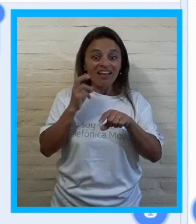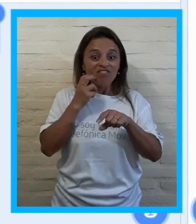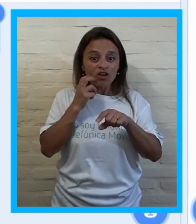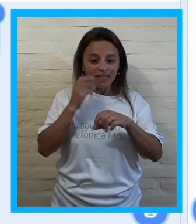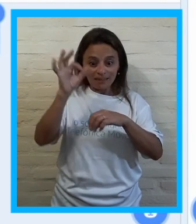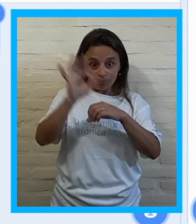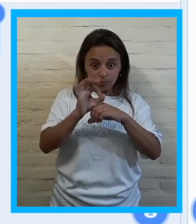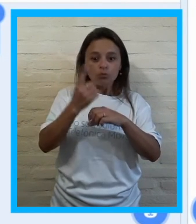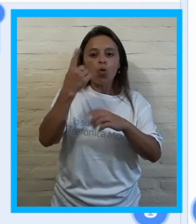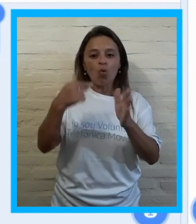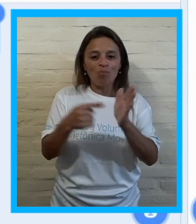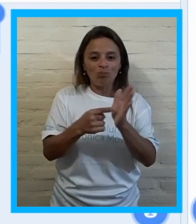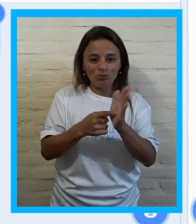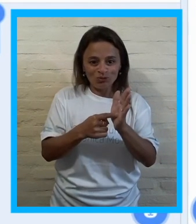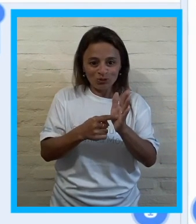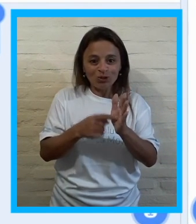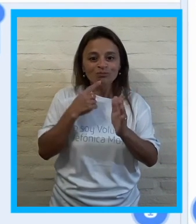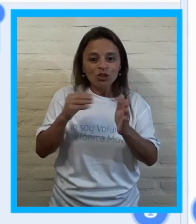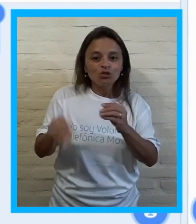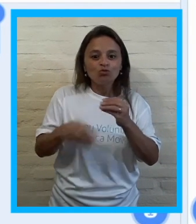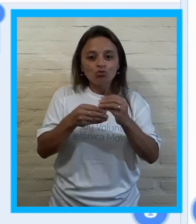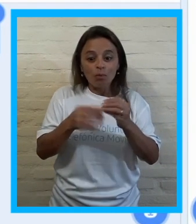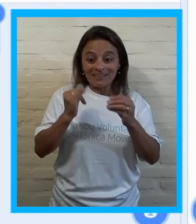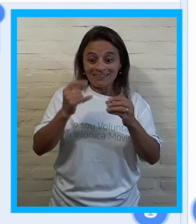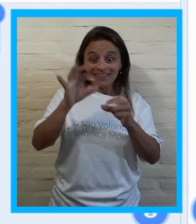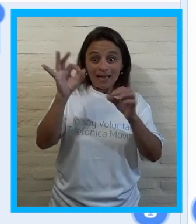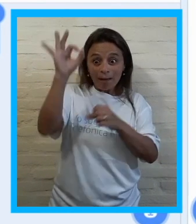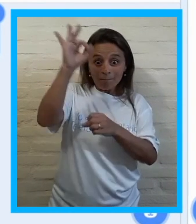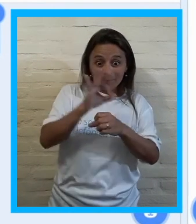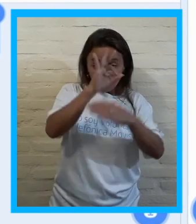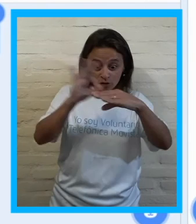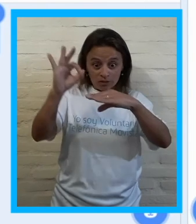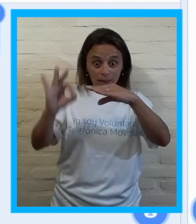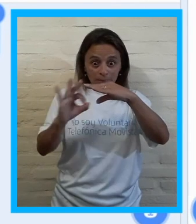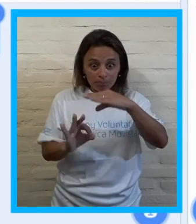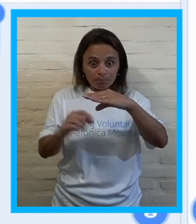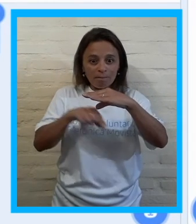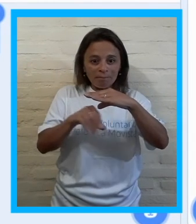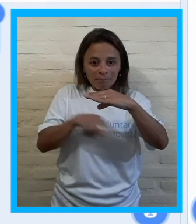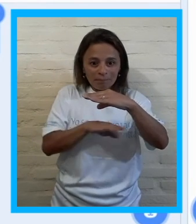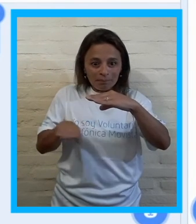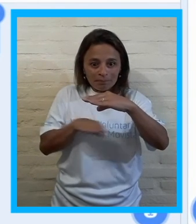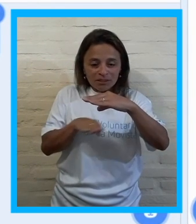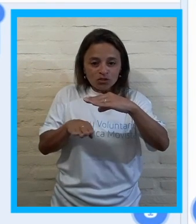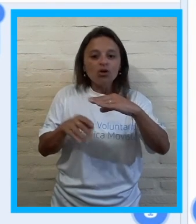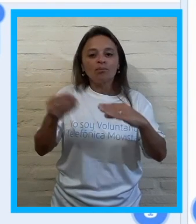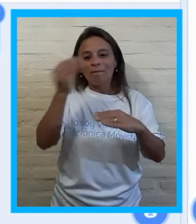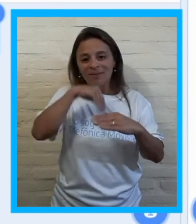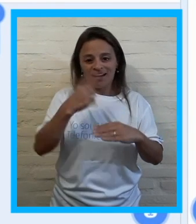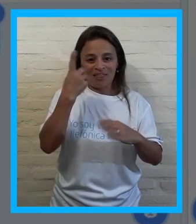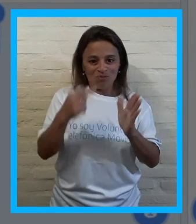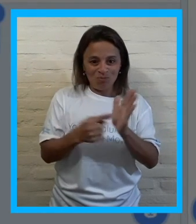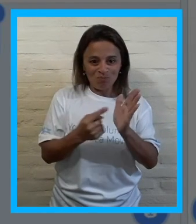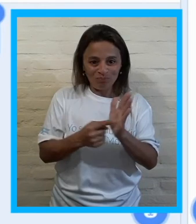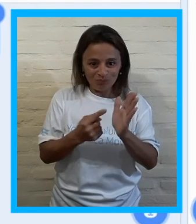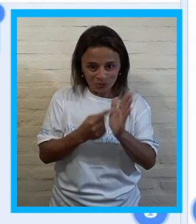punto. Y por otro lado hay que programar que si la pelota toca el piso, reste una vida. Y para esto es útil que el